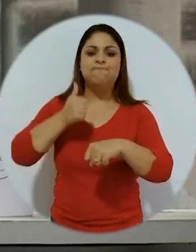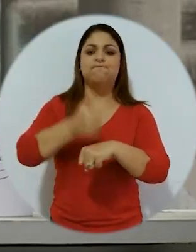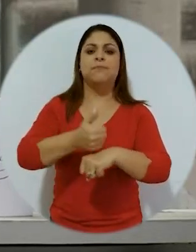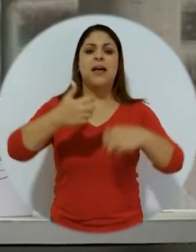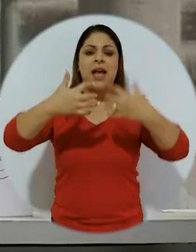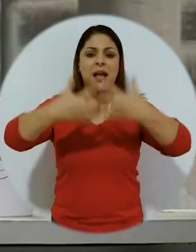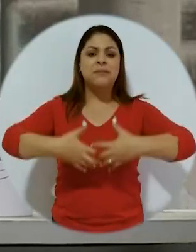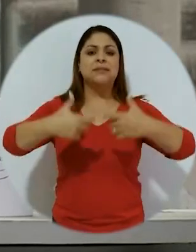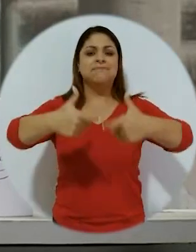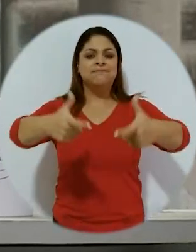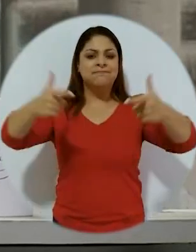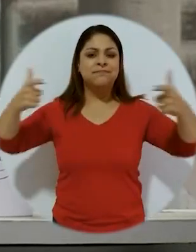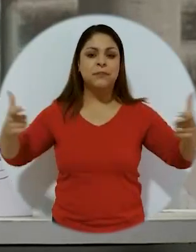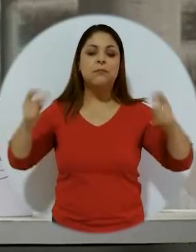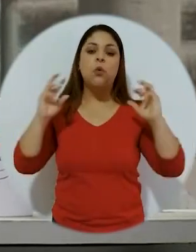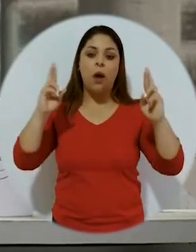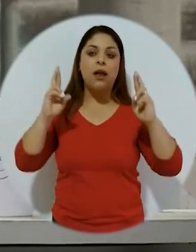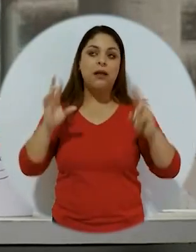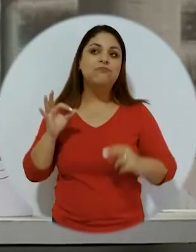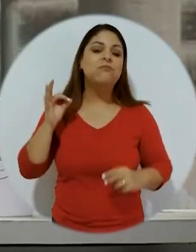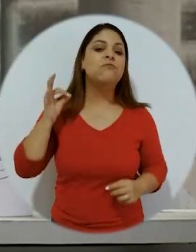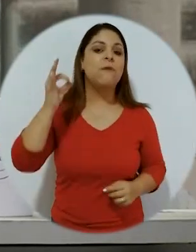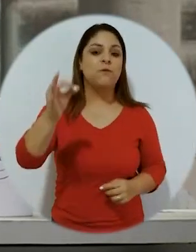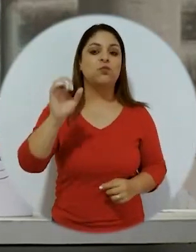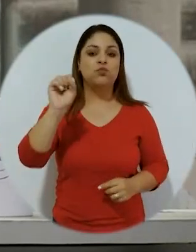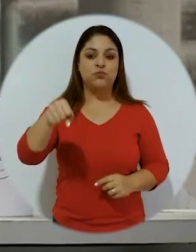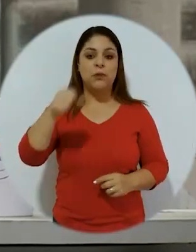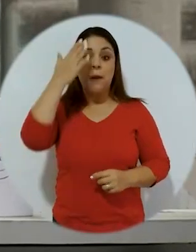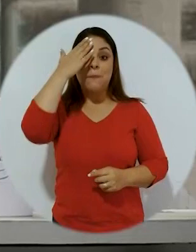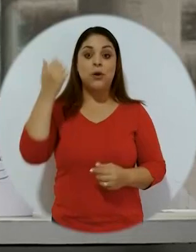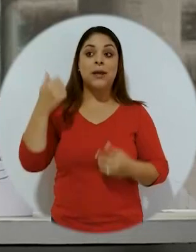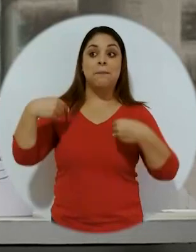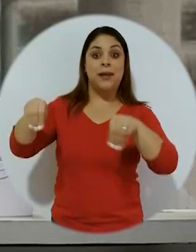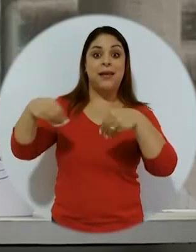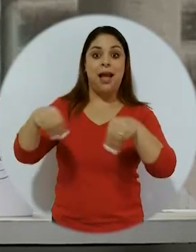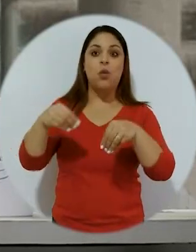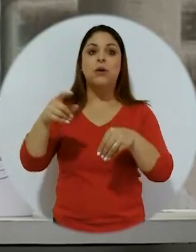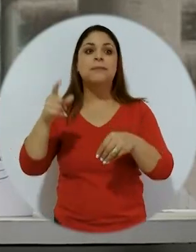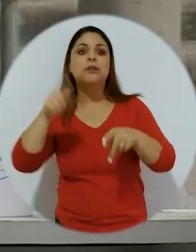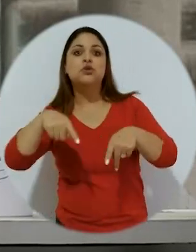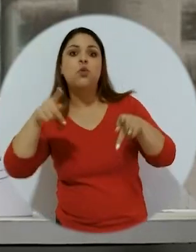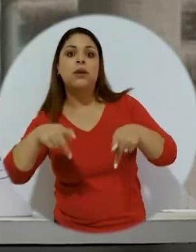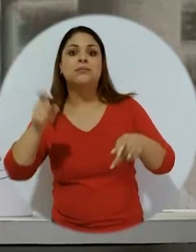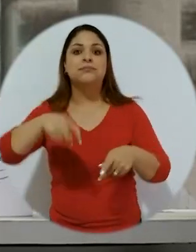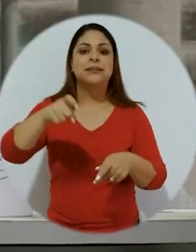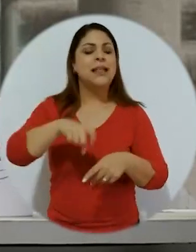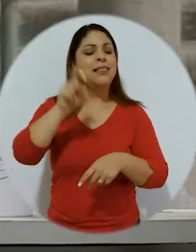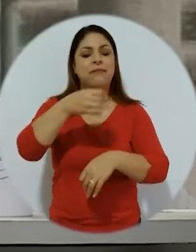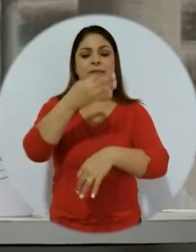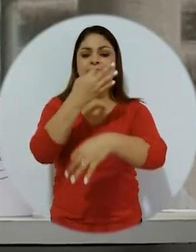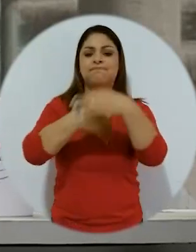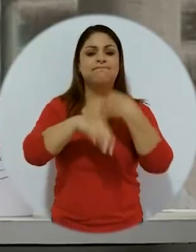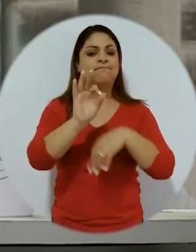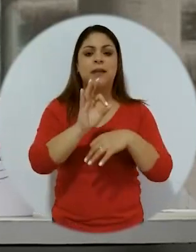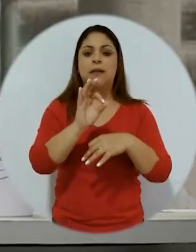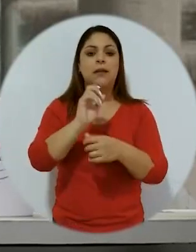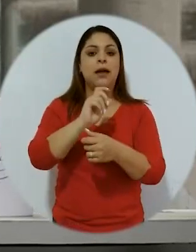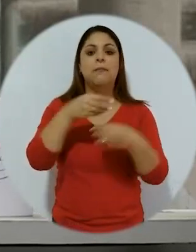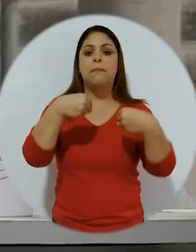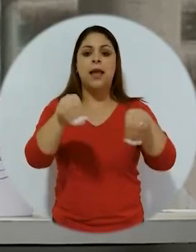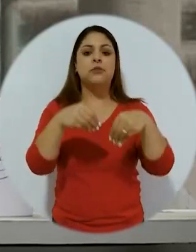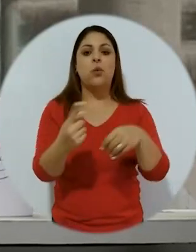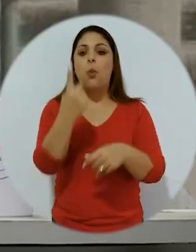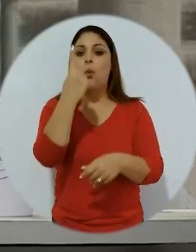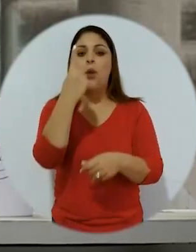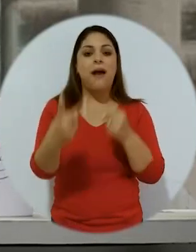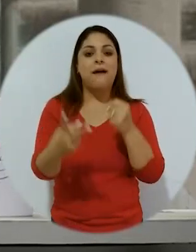en el país en esta temática, pero vamos hacia eso, porque el mercado y el consumidor lo está pidiendo. Hay que sustituir el plástico de un solo uso. Entonces,